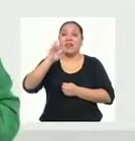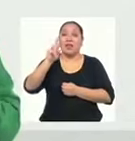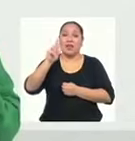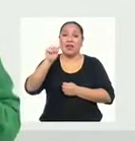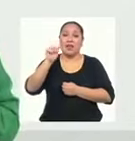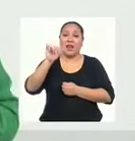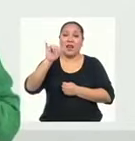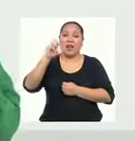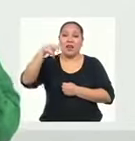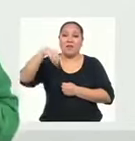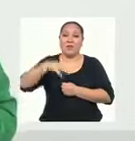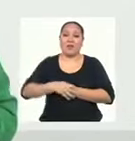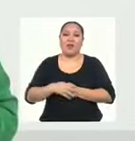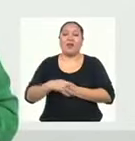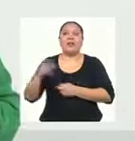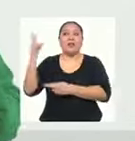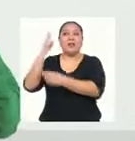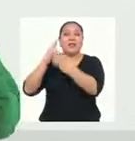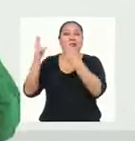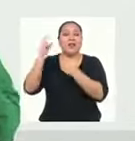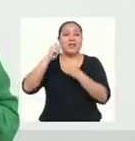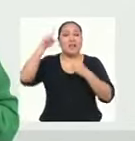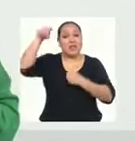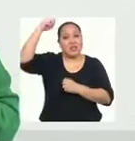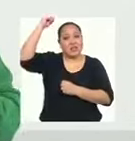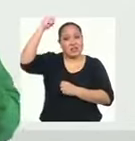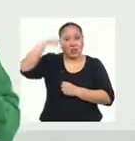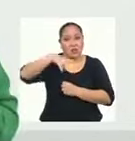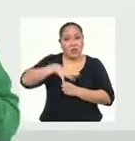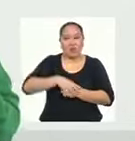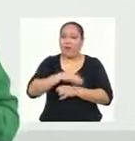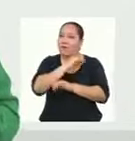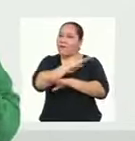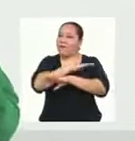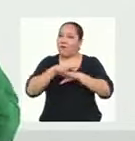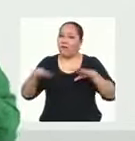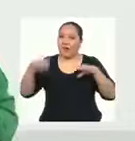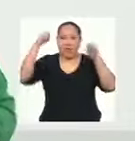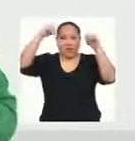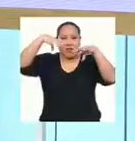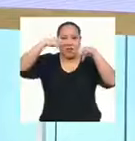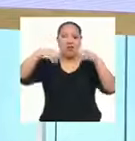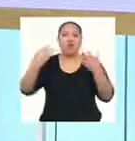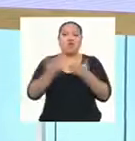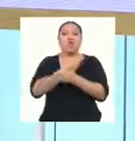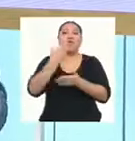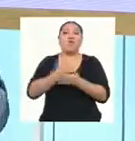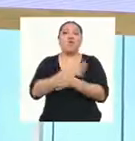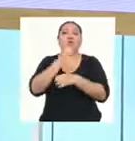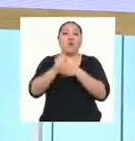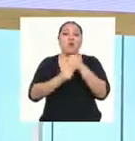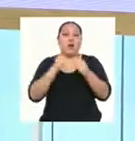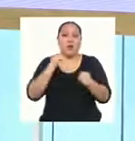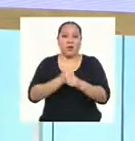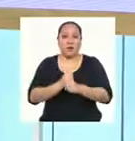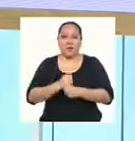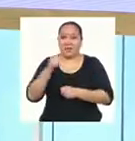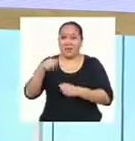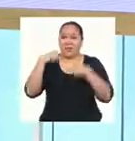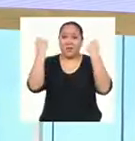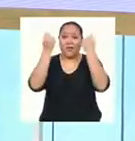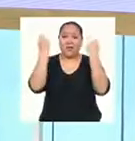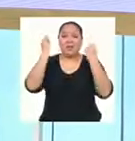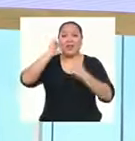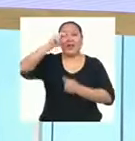al tiempo de lluvias y cosechas. Se reinicia un nuevo año de fertilidad. Y el festival del Inti